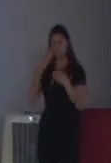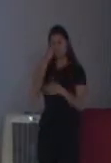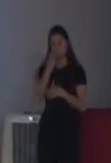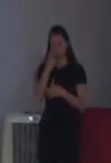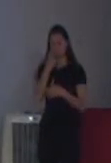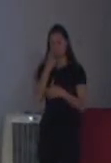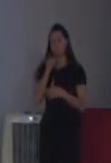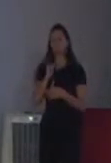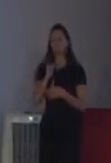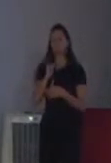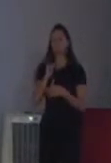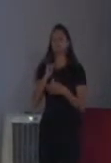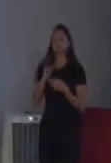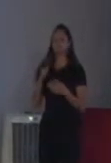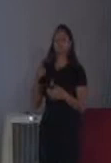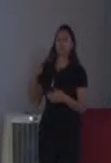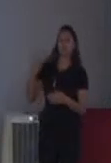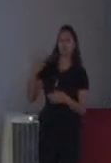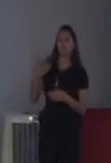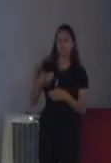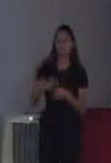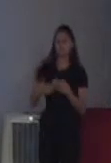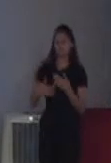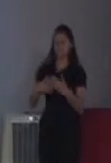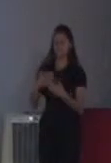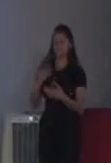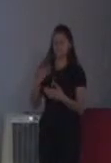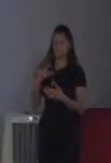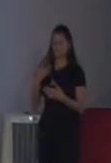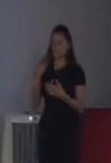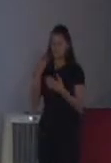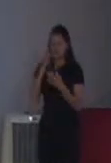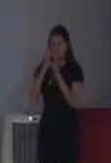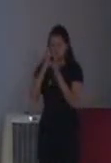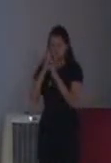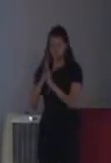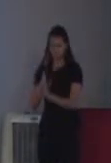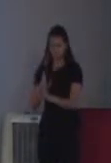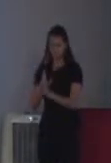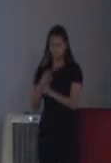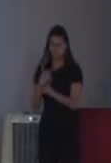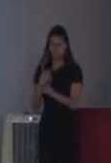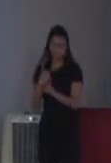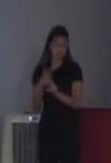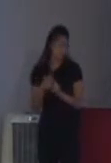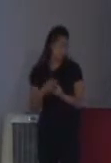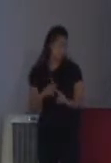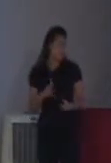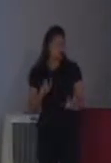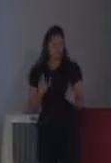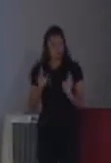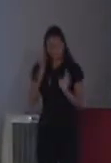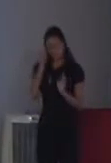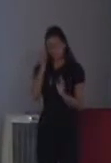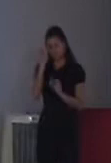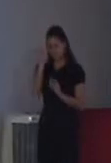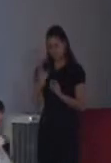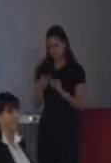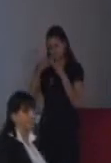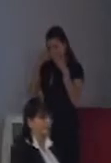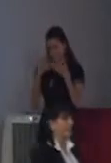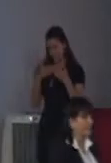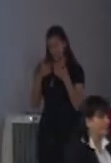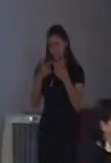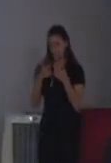visual, empieza todo un proceso de reconocimiento, no solamente de mi diferencia por ser una persona con discapacidad, sino una serie